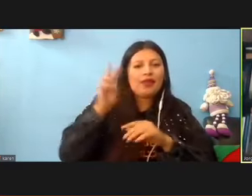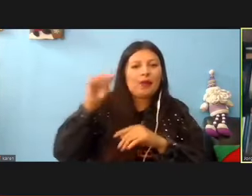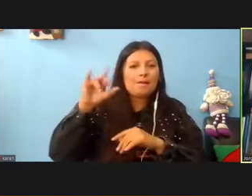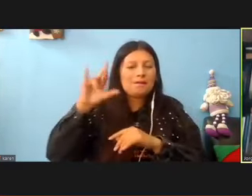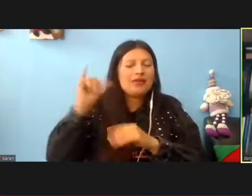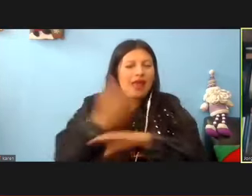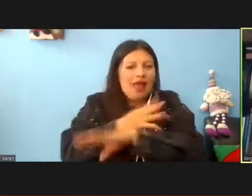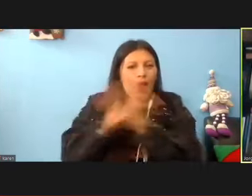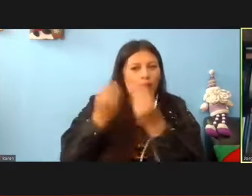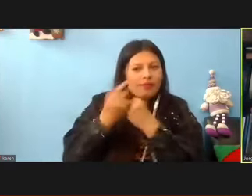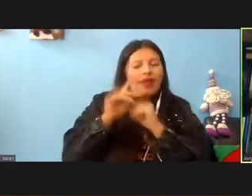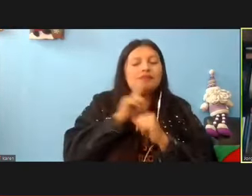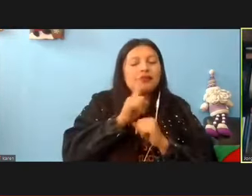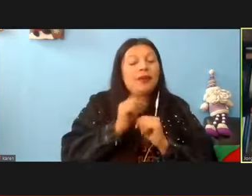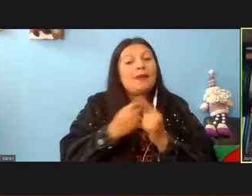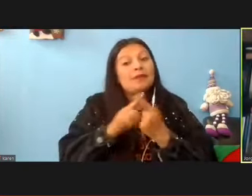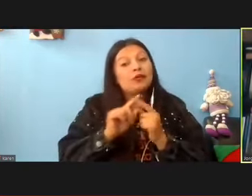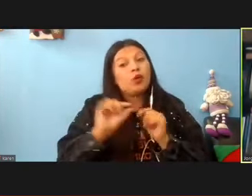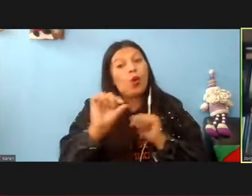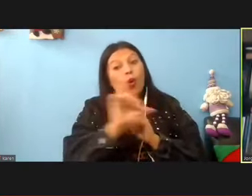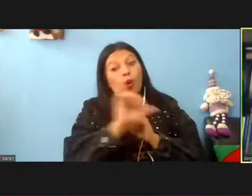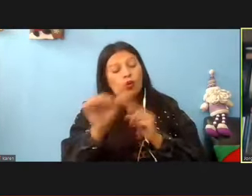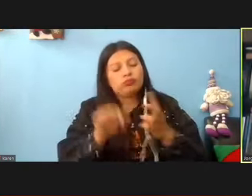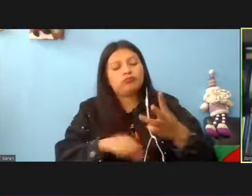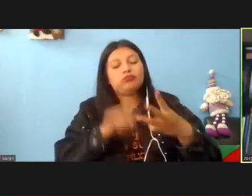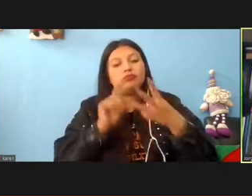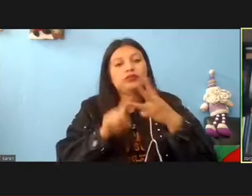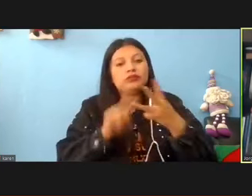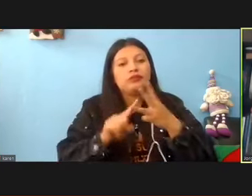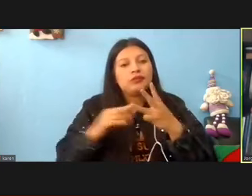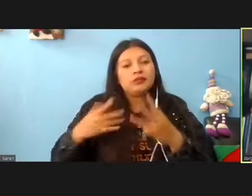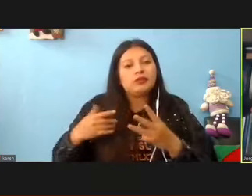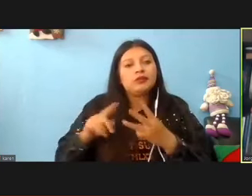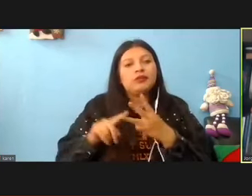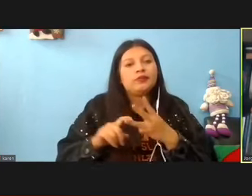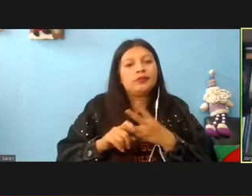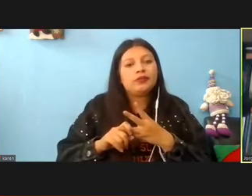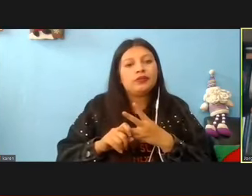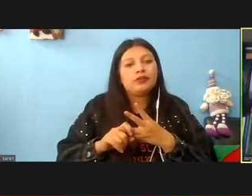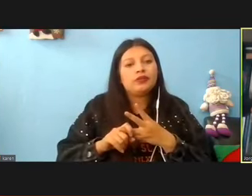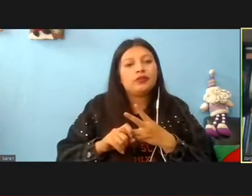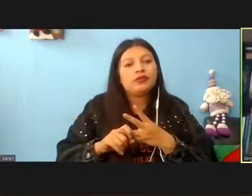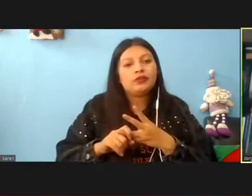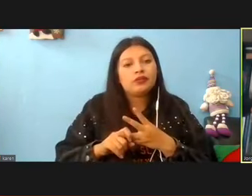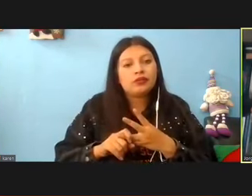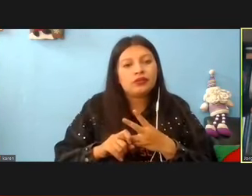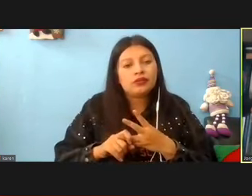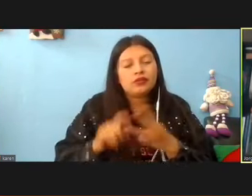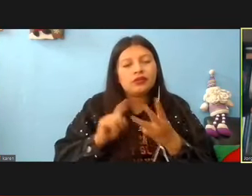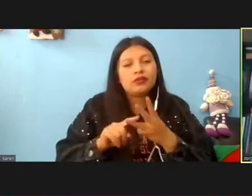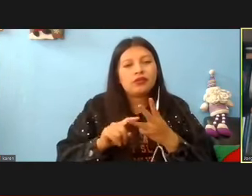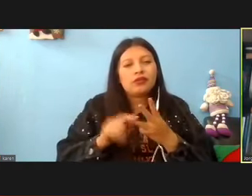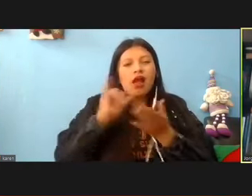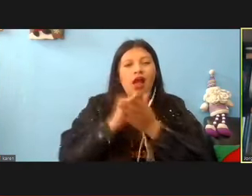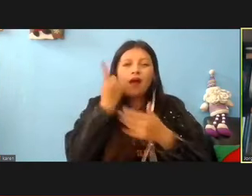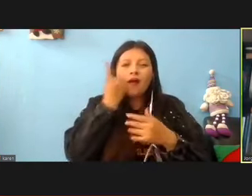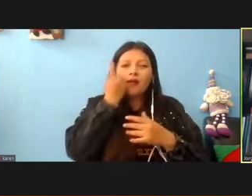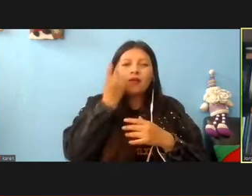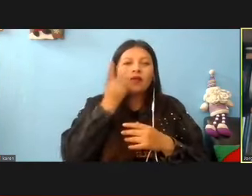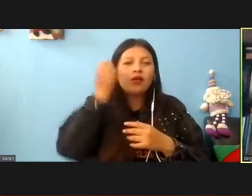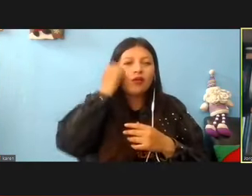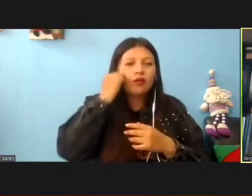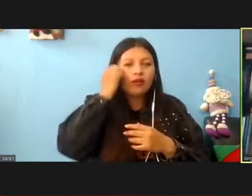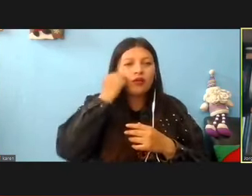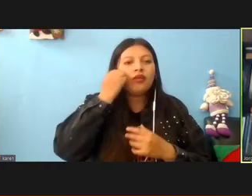eje. Y un tercer aspecto de la trayectoria yo lo ubicaría en el marco del ámbito latinoamericano. Veíamos ayer cómo la profesora Eugenia